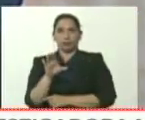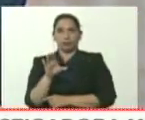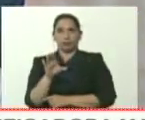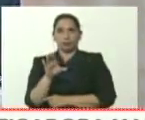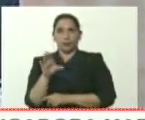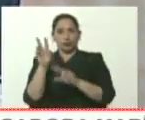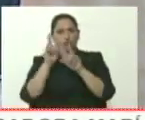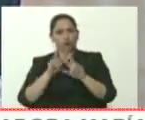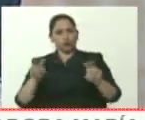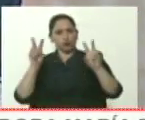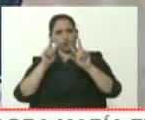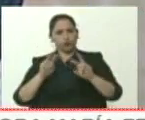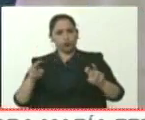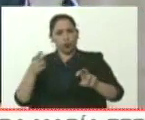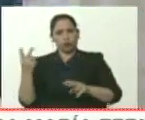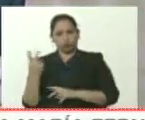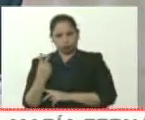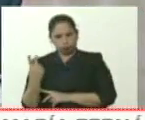incluso revisando